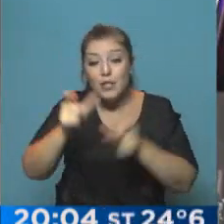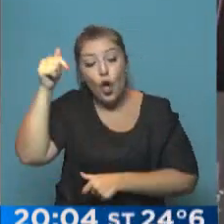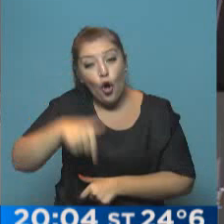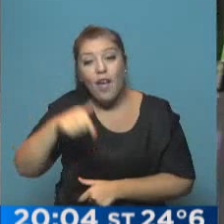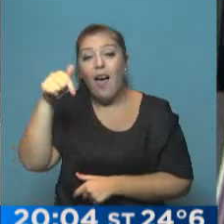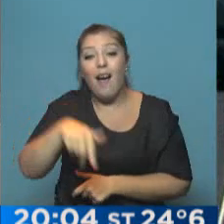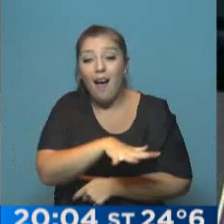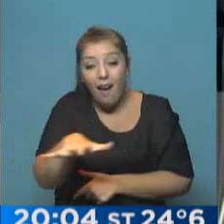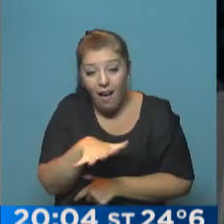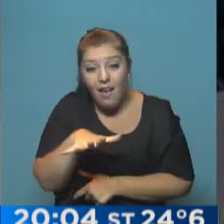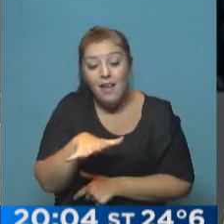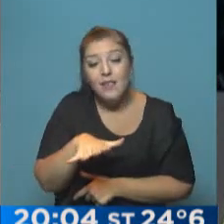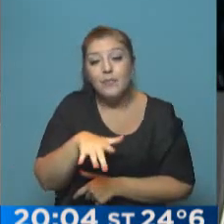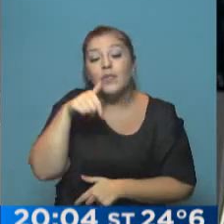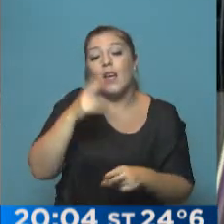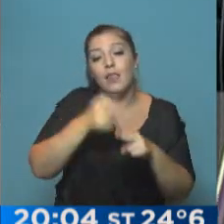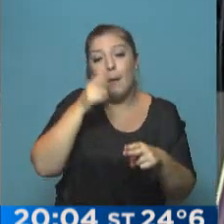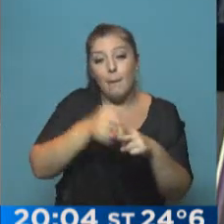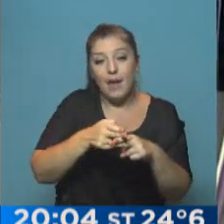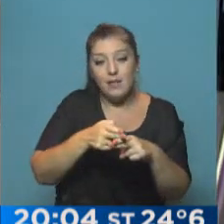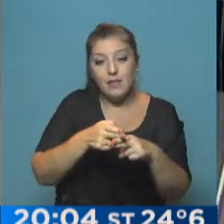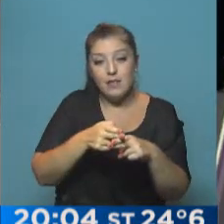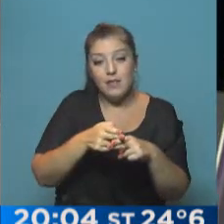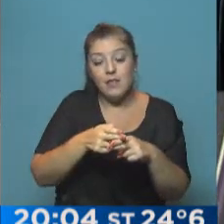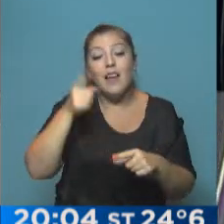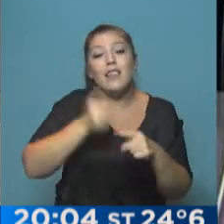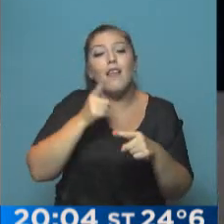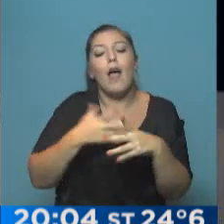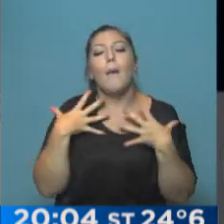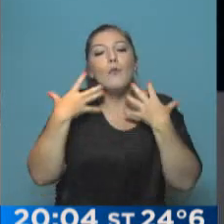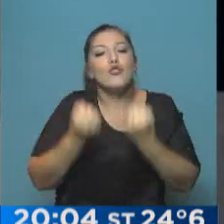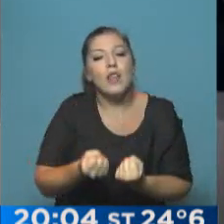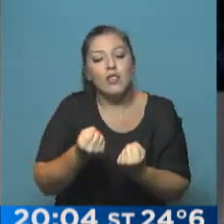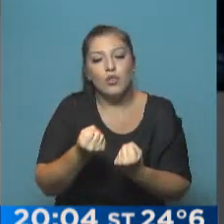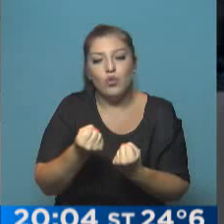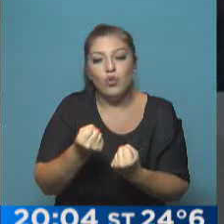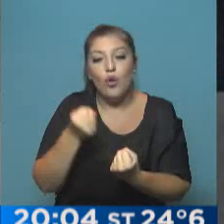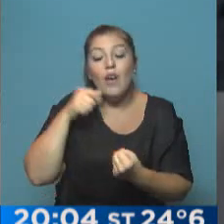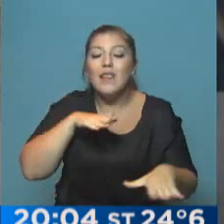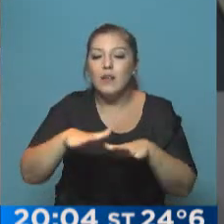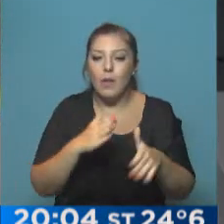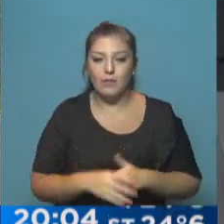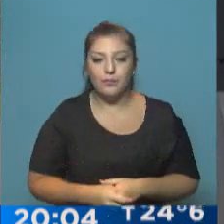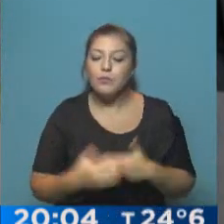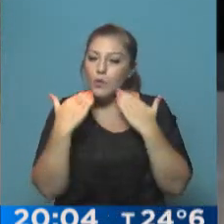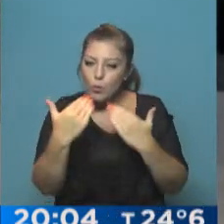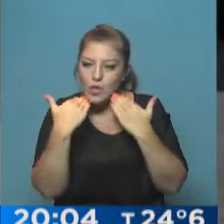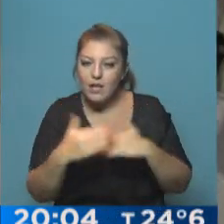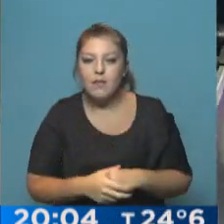acá en esta plaza, en este festival, apoyando esta actividad. Muy bien, muchas